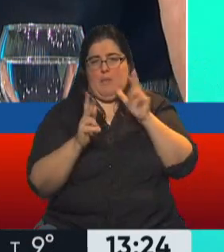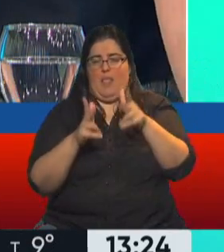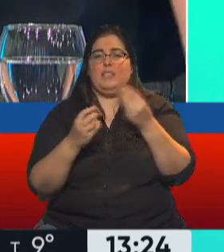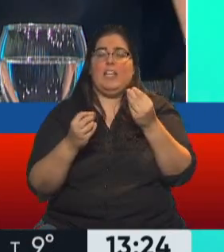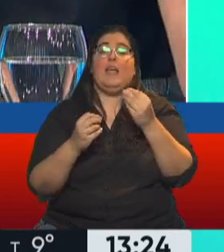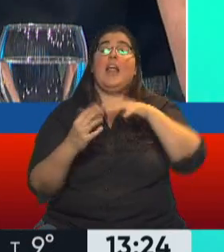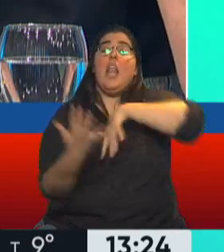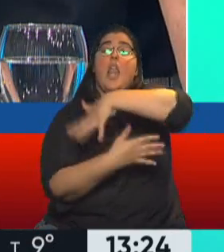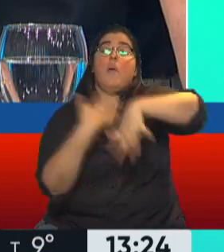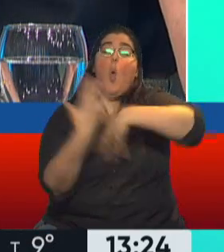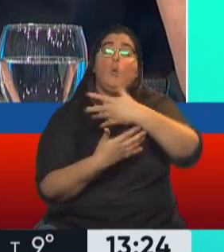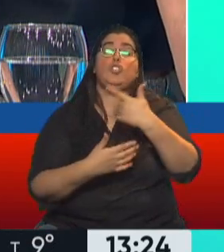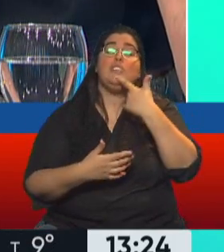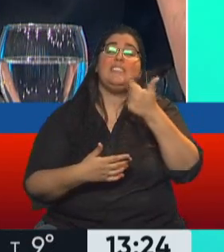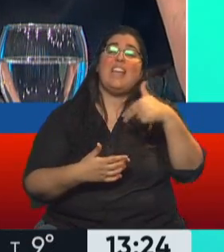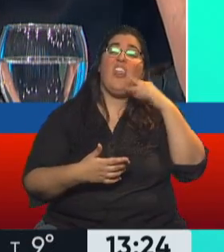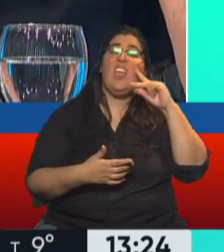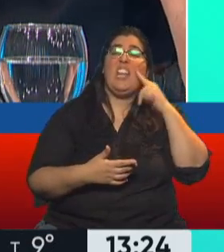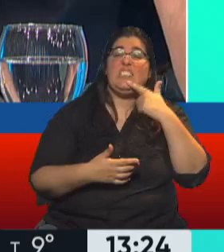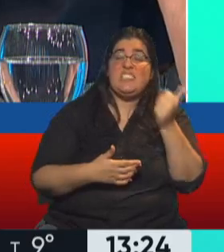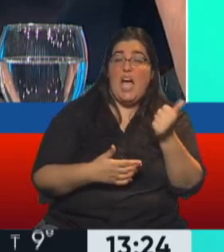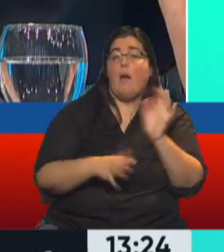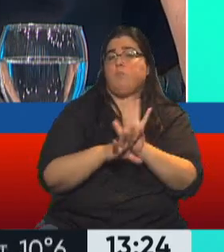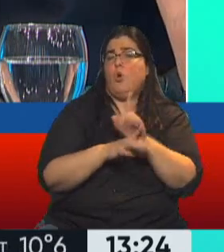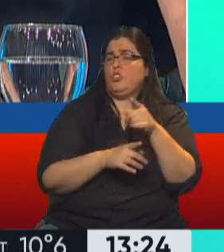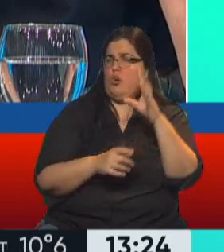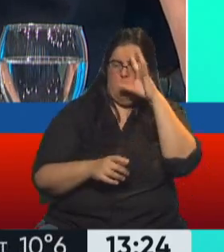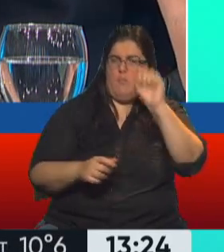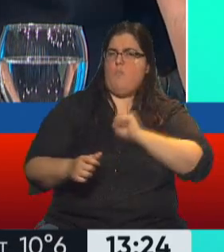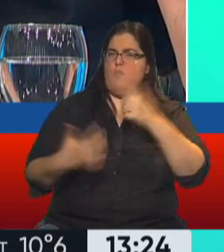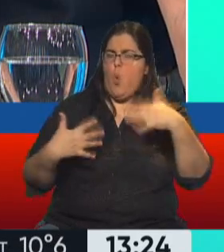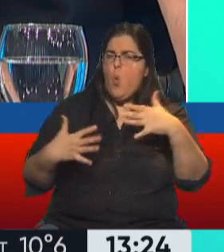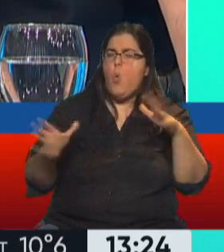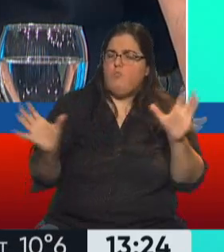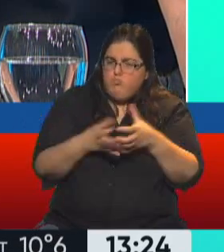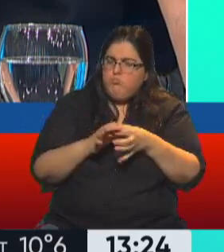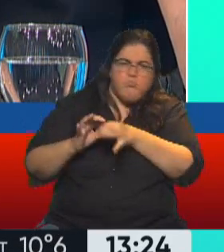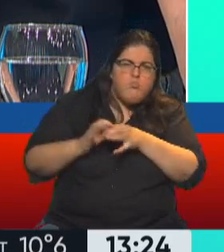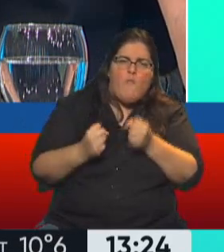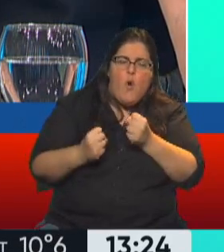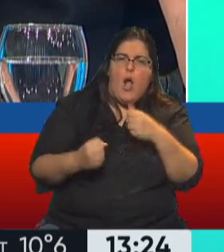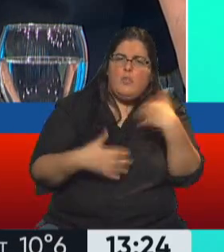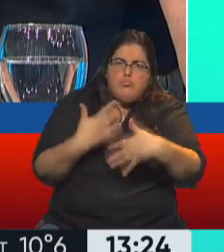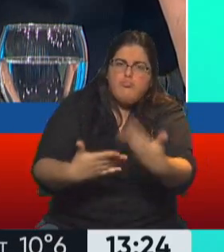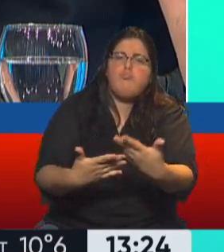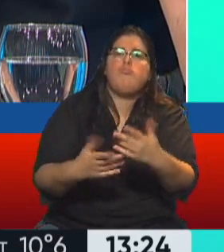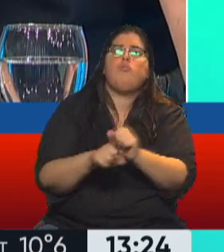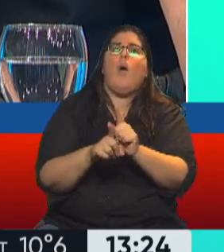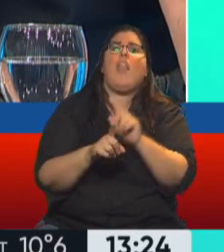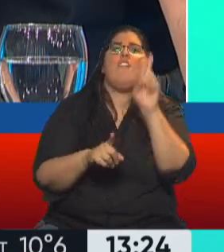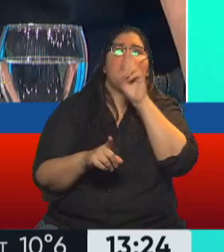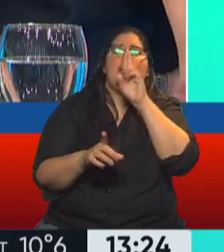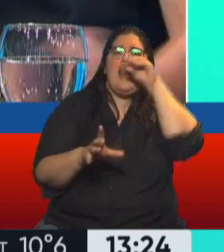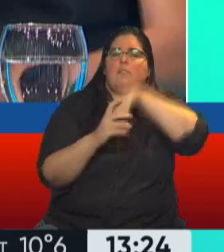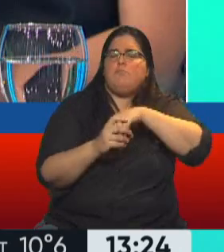sandinista fue una revolución muy heroica, muy colectiva en su conducción, muy tempranamente feminizada. Había